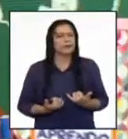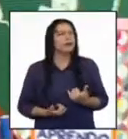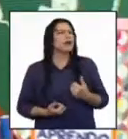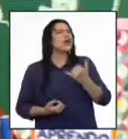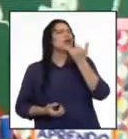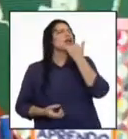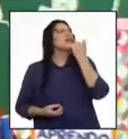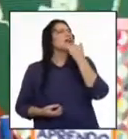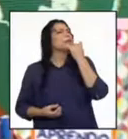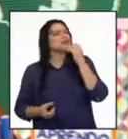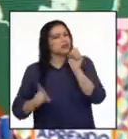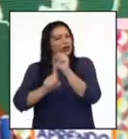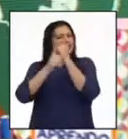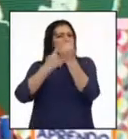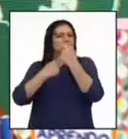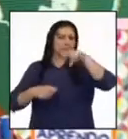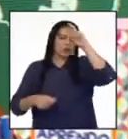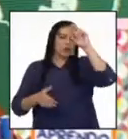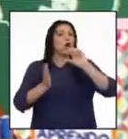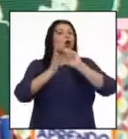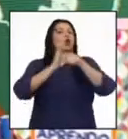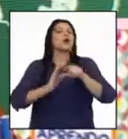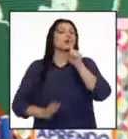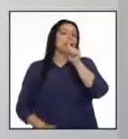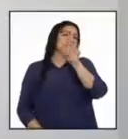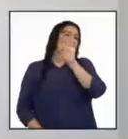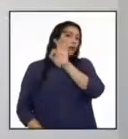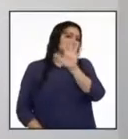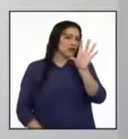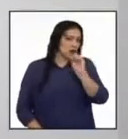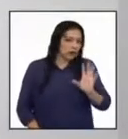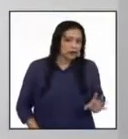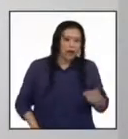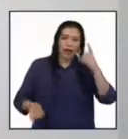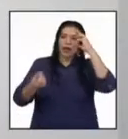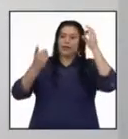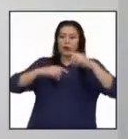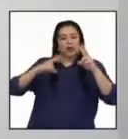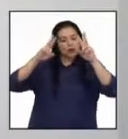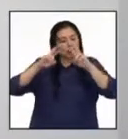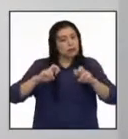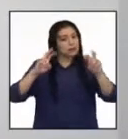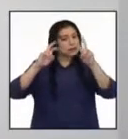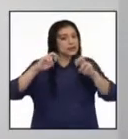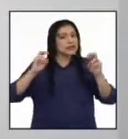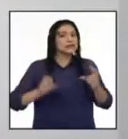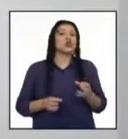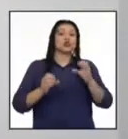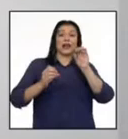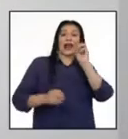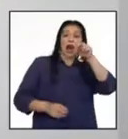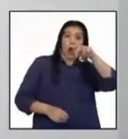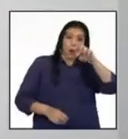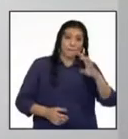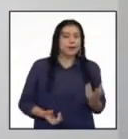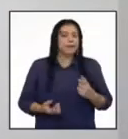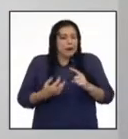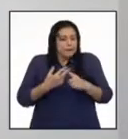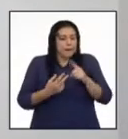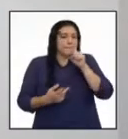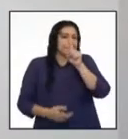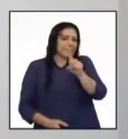qué ocurrió en la sociedad peruana luego del año 1950? De acuerdo con la investigación de la OMPE, a partir